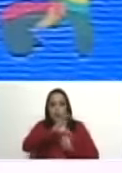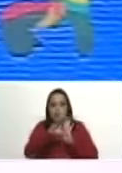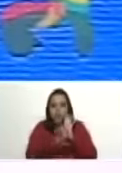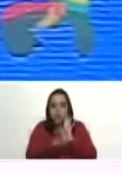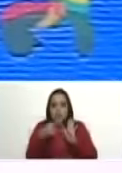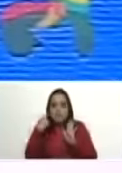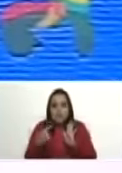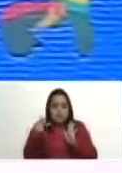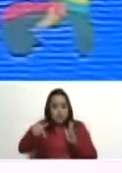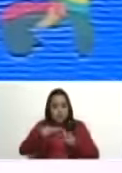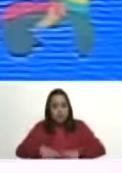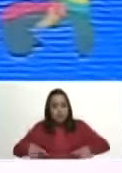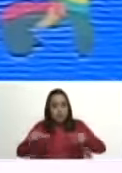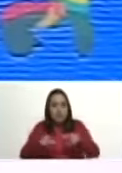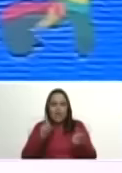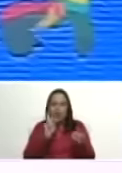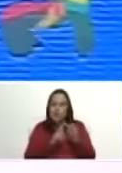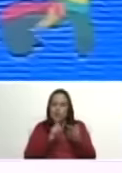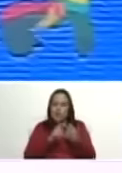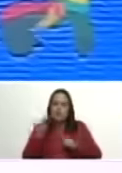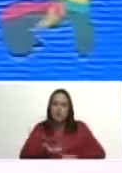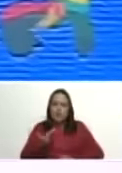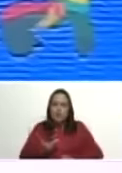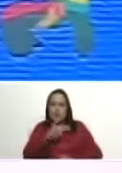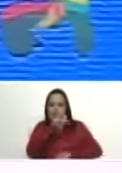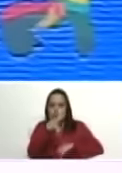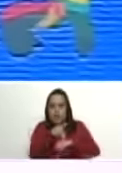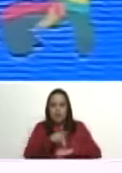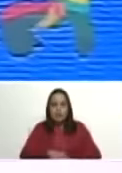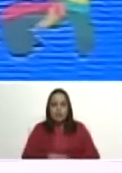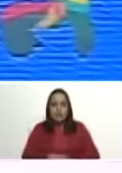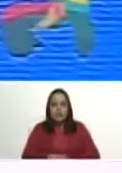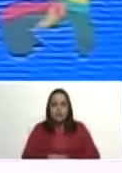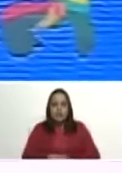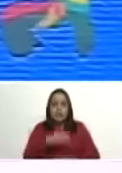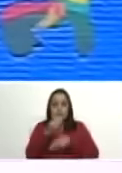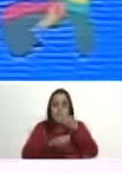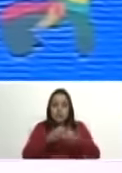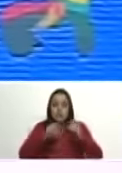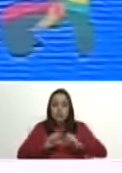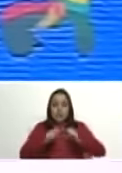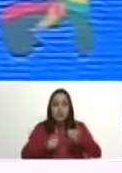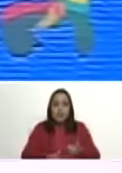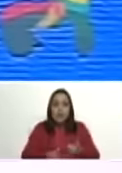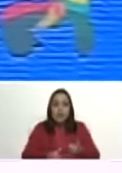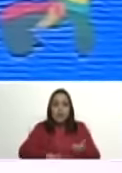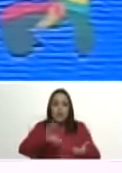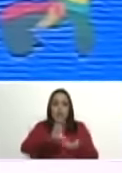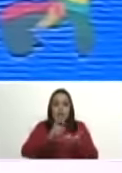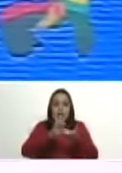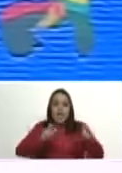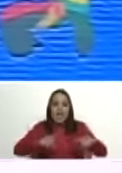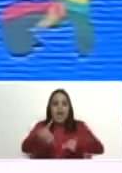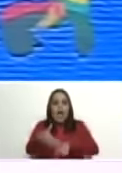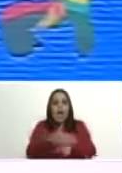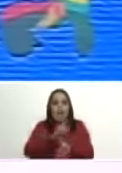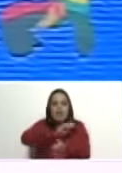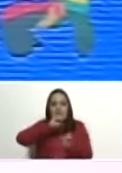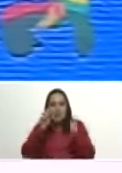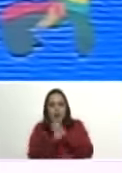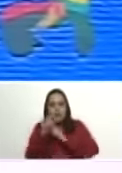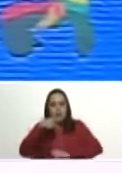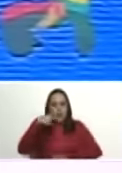nuestro territorio, que es uno de los factores de la nación, como el que existía en la Capitanía General antes de la